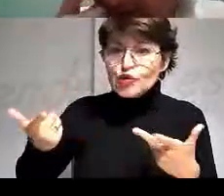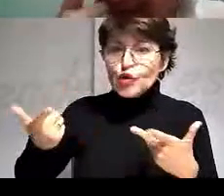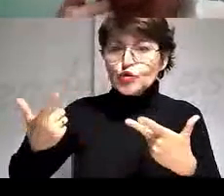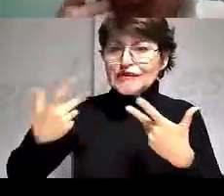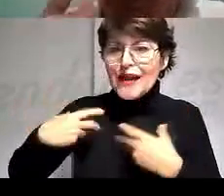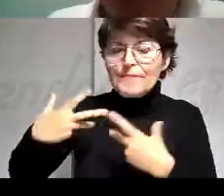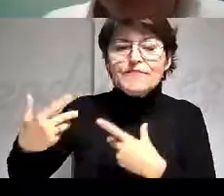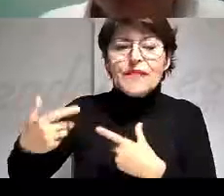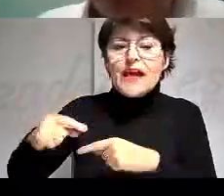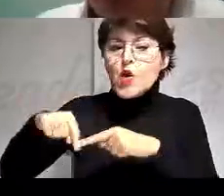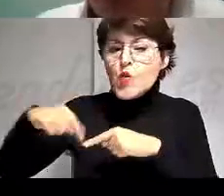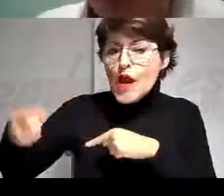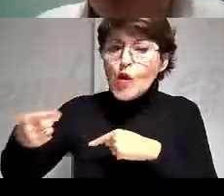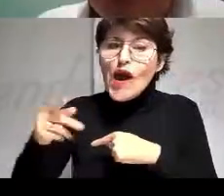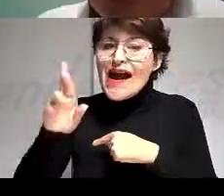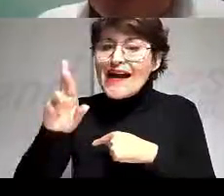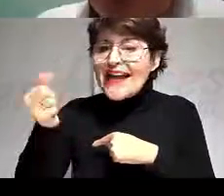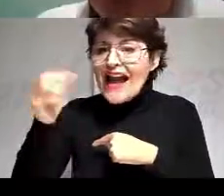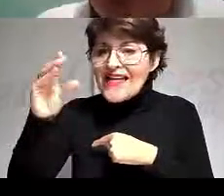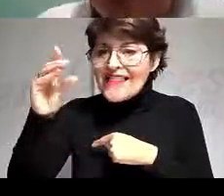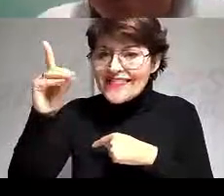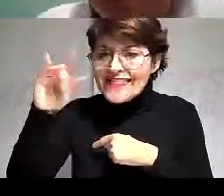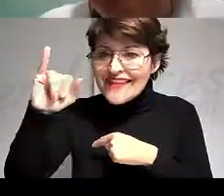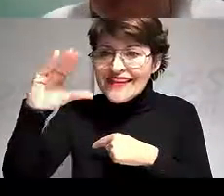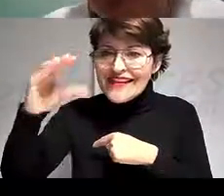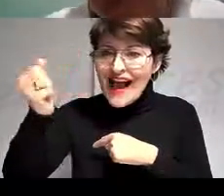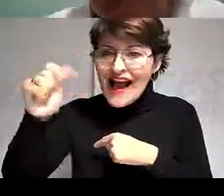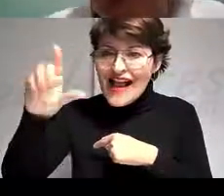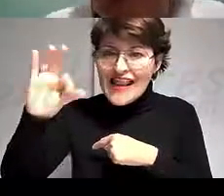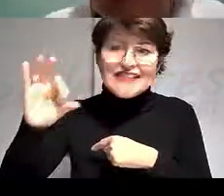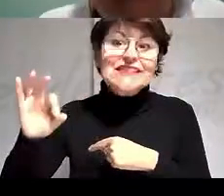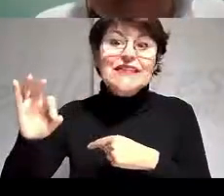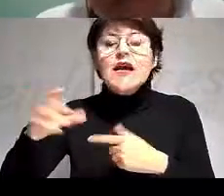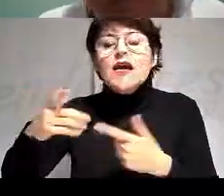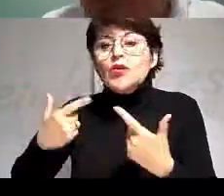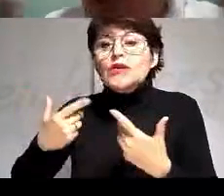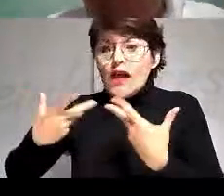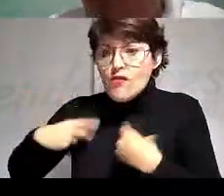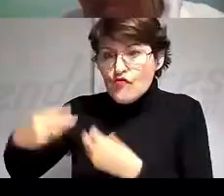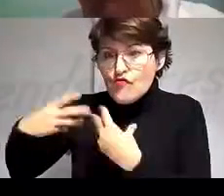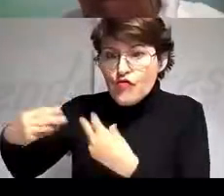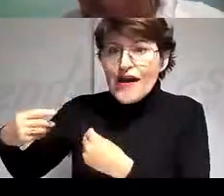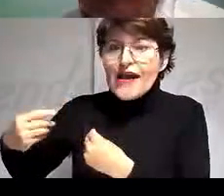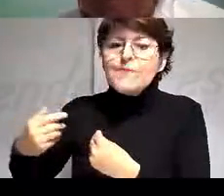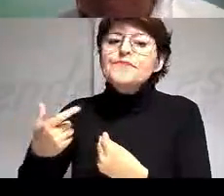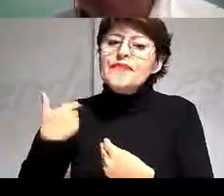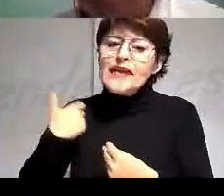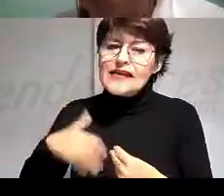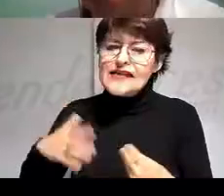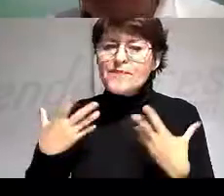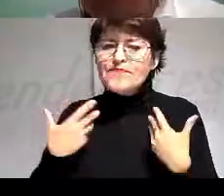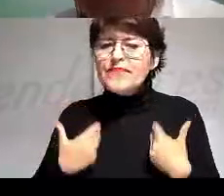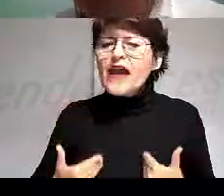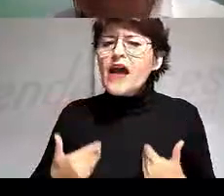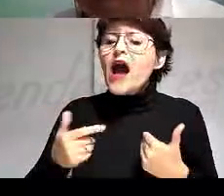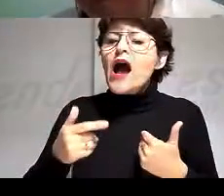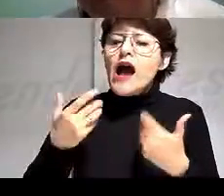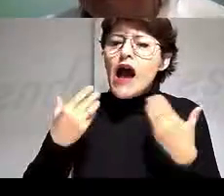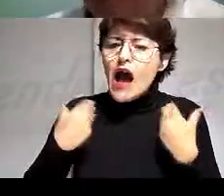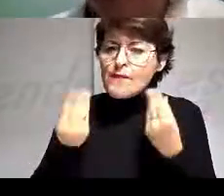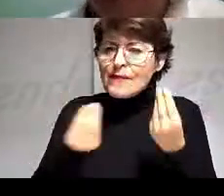produce radicales libres también, que después del ejercicio pues quedan acumulados. Tenemos un ambiente ácido, un ambiente